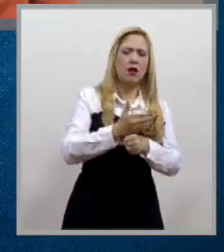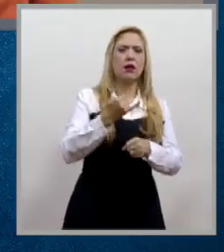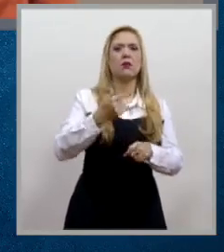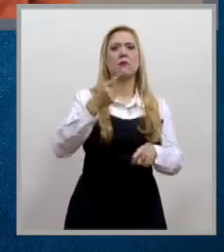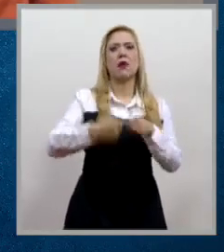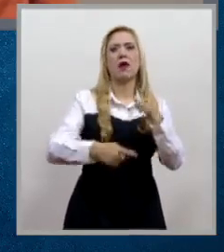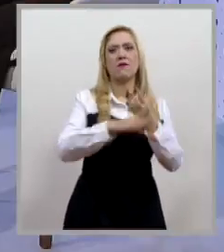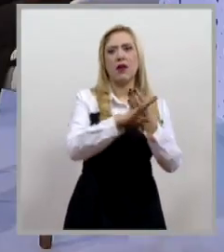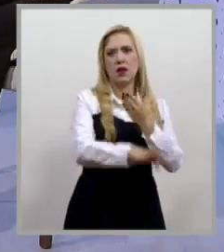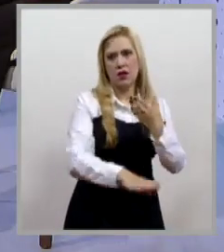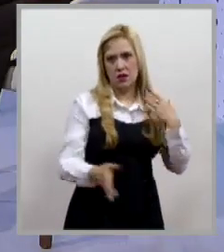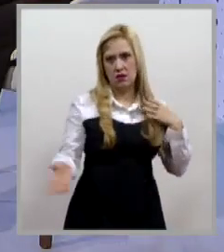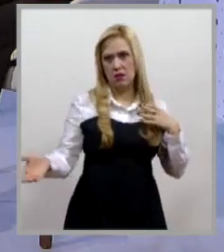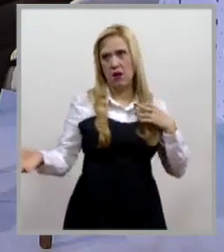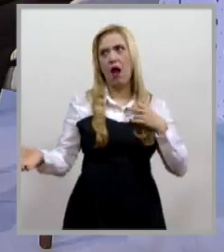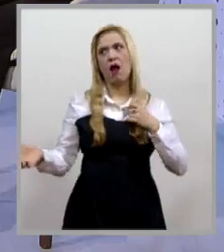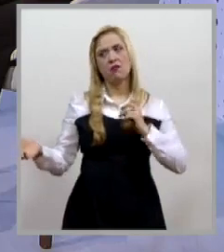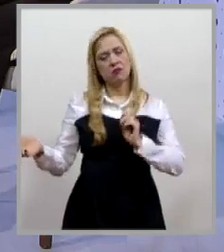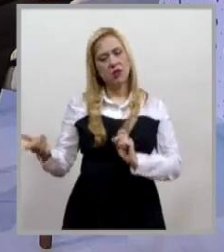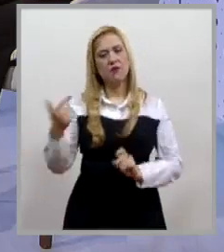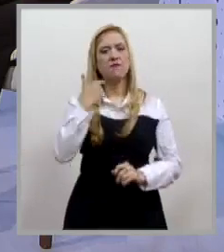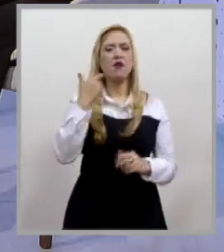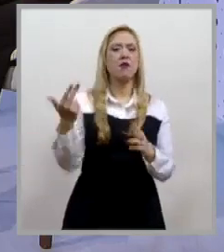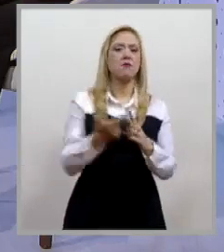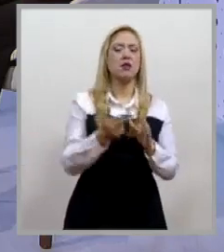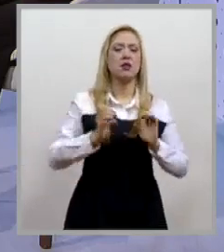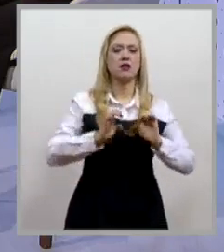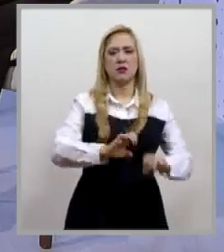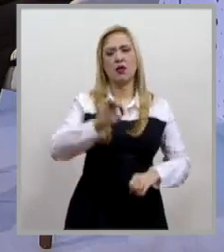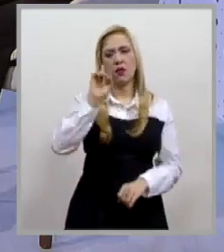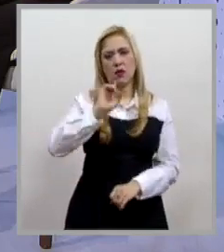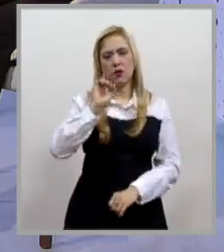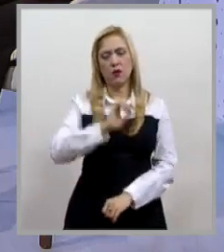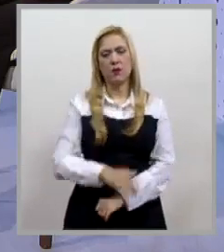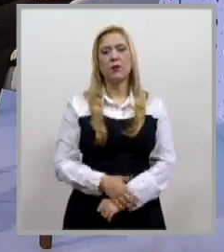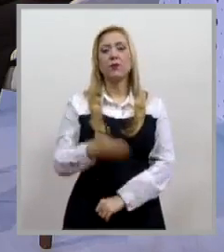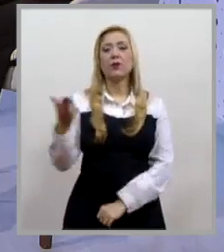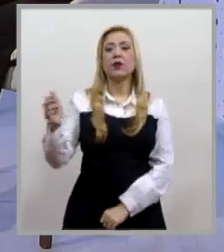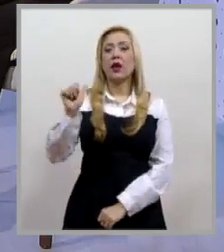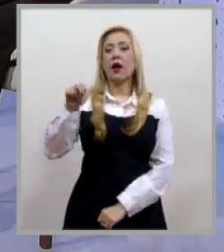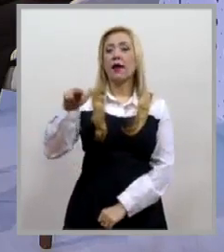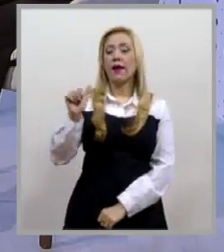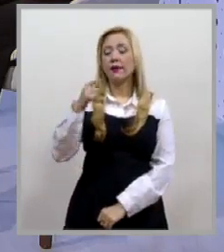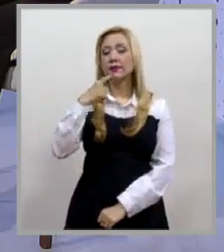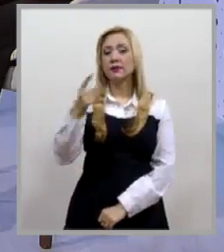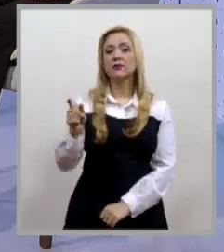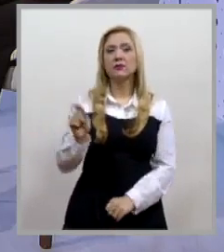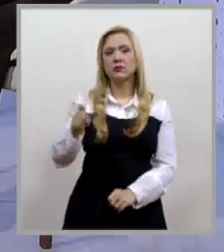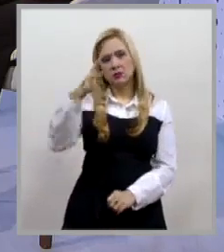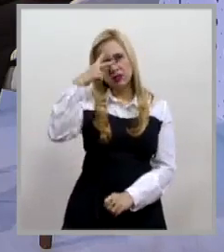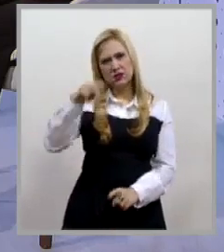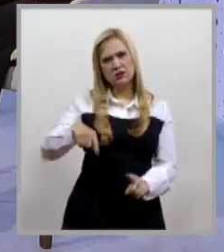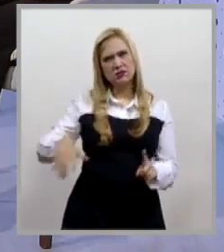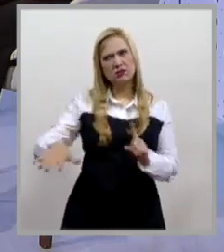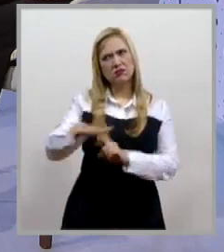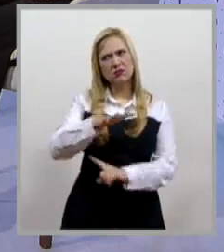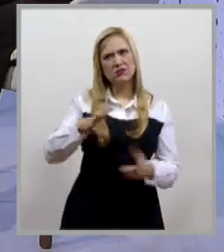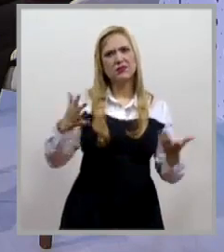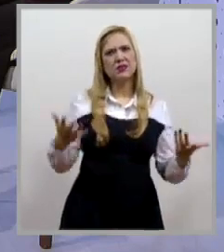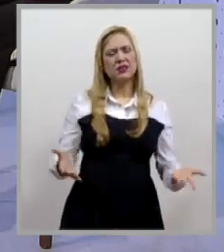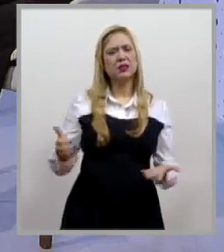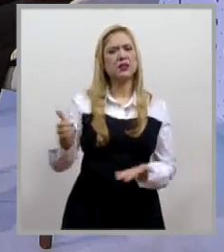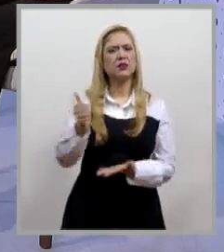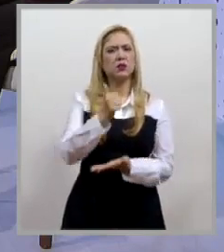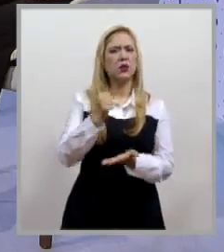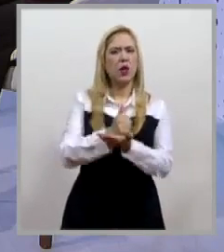también el feminicidio. Ana, esto está relacionado con lo que nos decía el caso de México, tiene un contexto particular que es importante entender, el caso de la ciudad